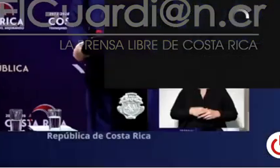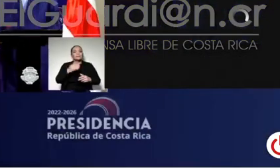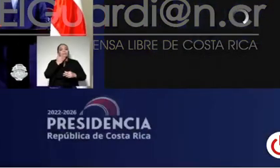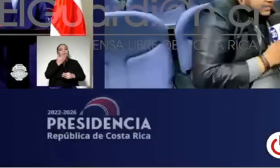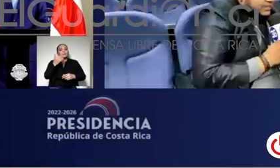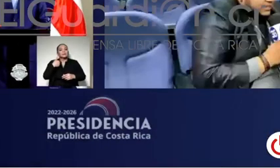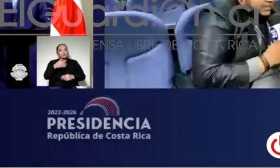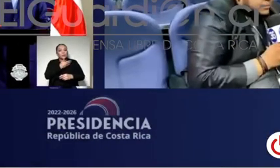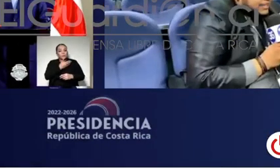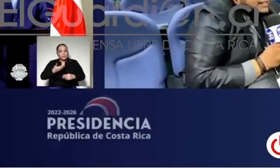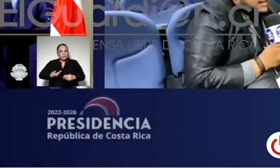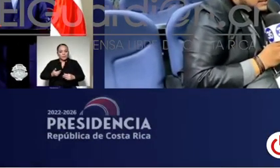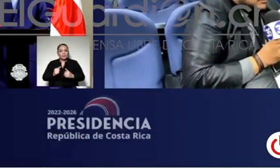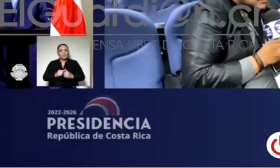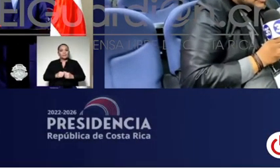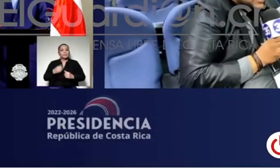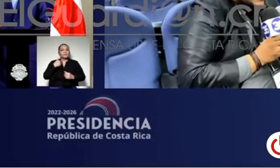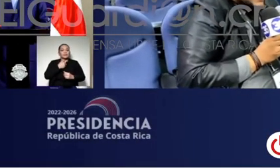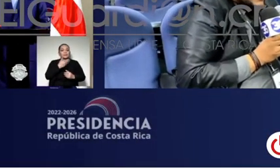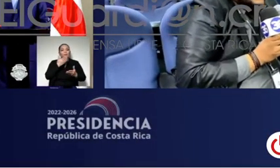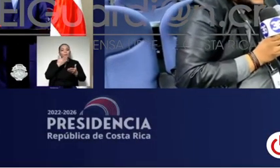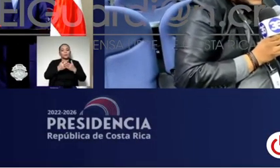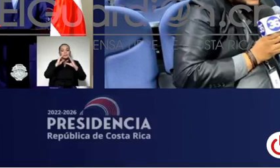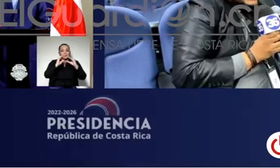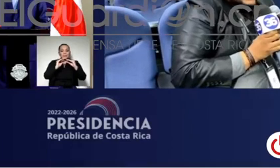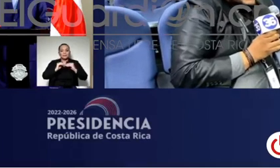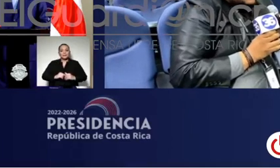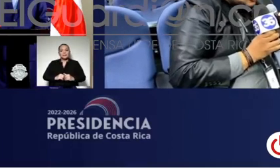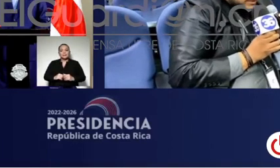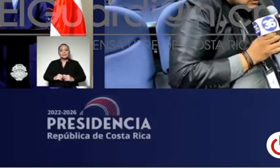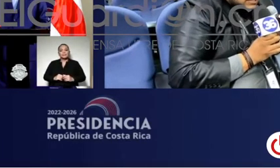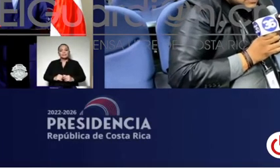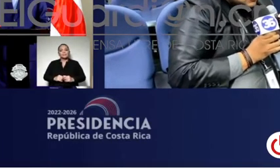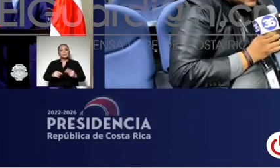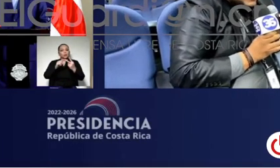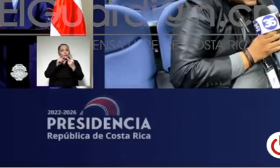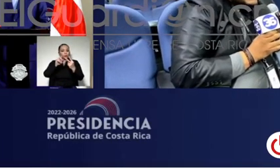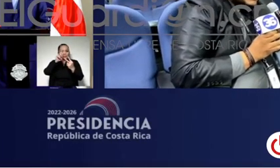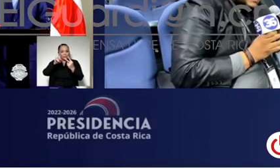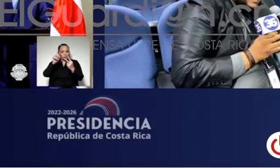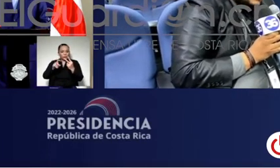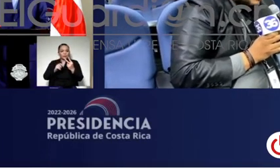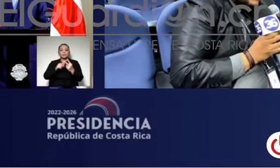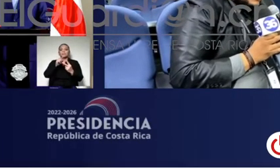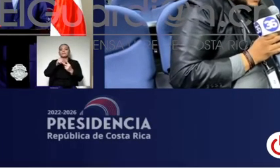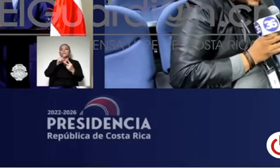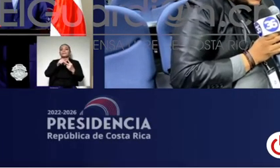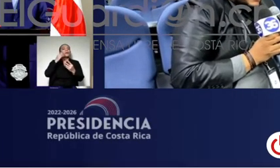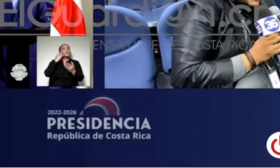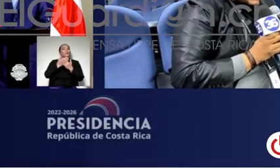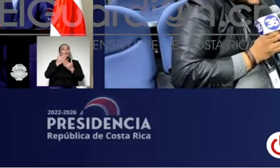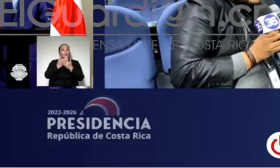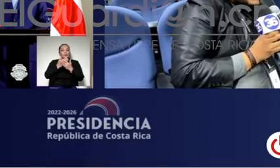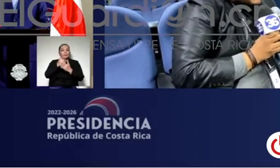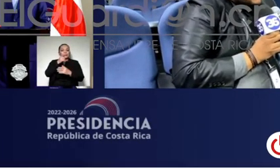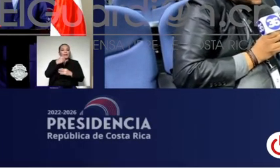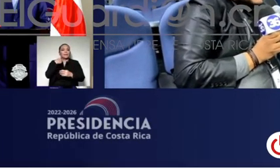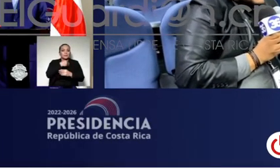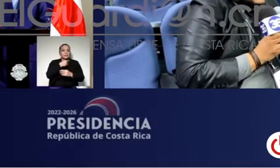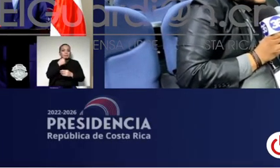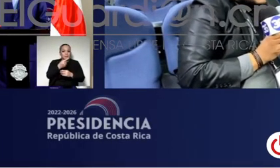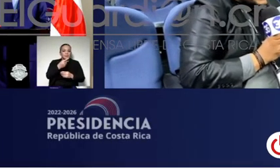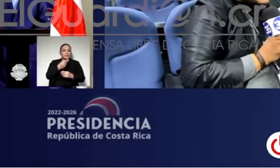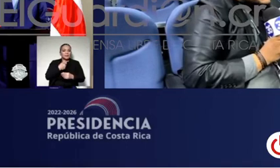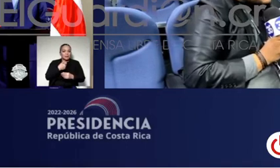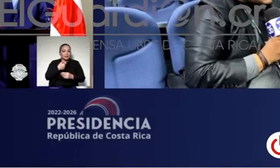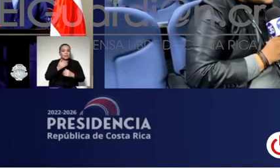Gracias, señor presidente y ministra. Buenas tardes. Dos preguntas concretas acerca de las pruebas que la ministra mencionó que